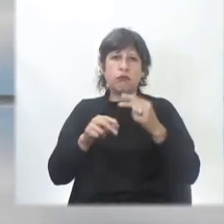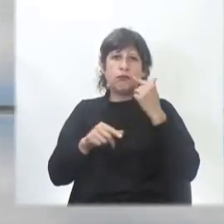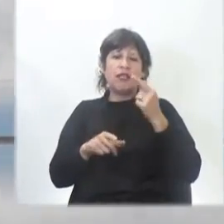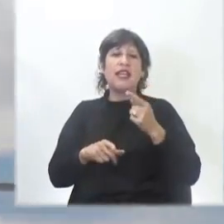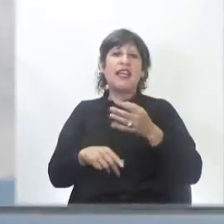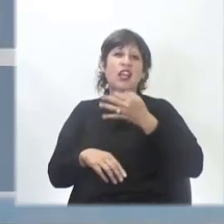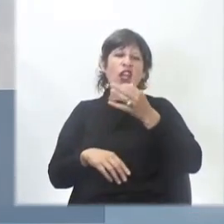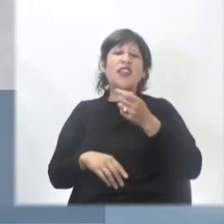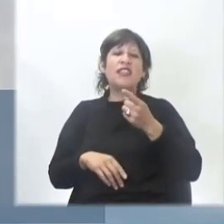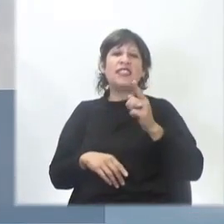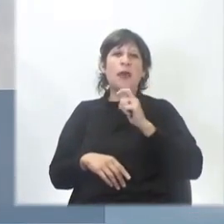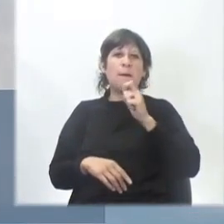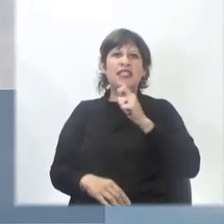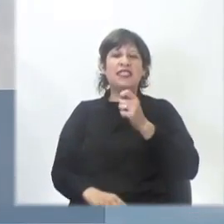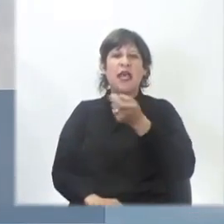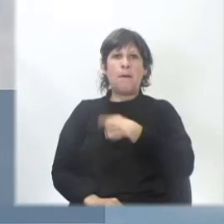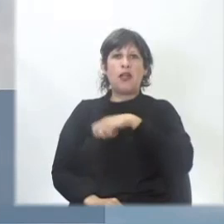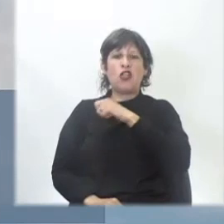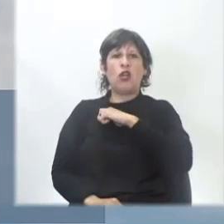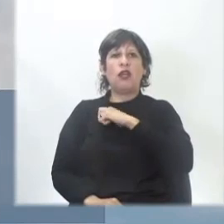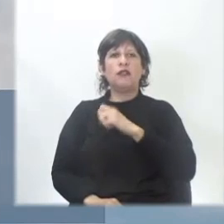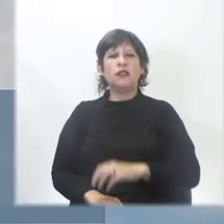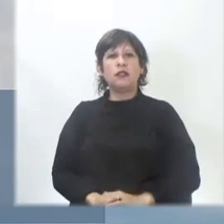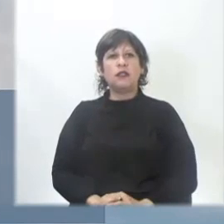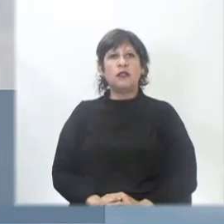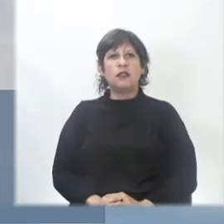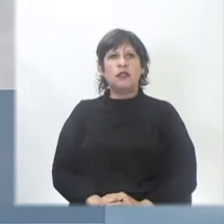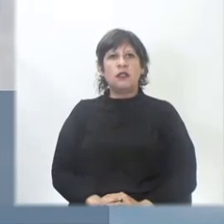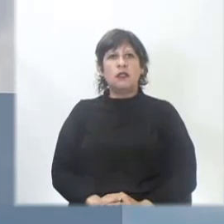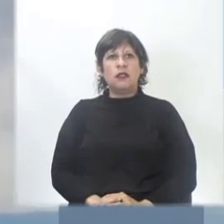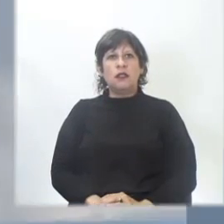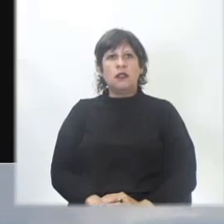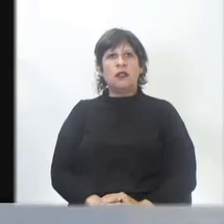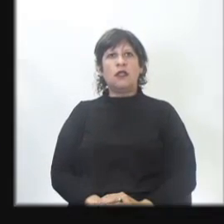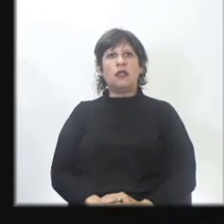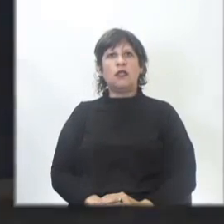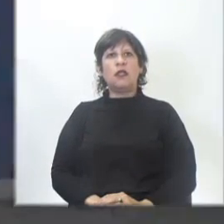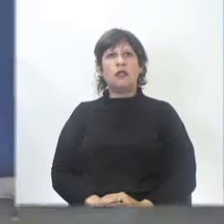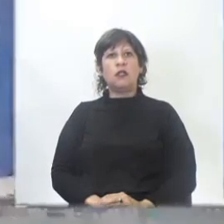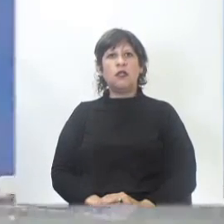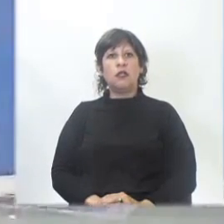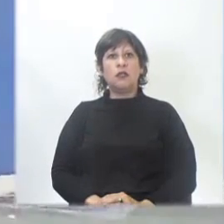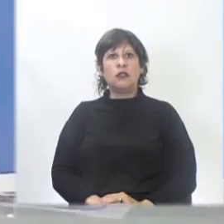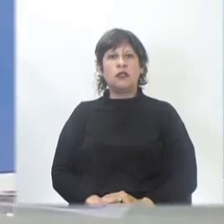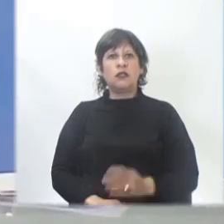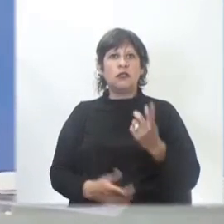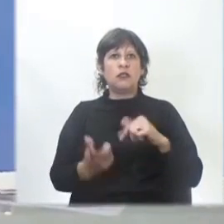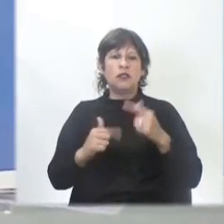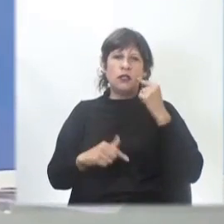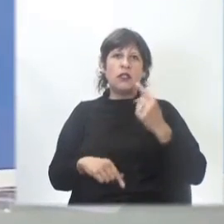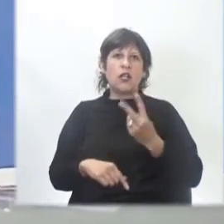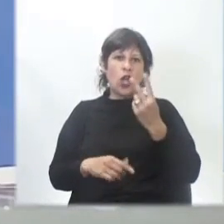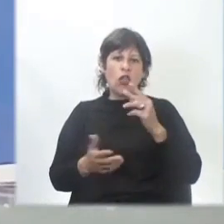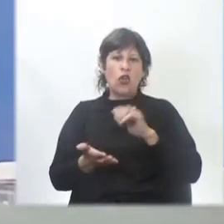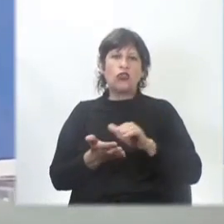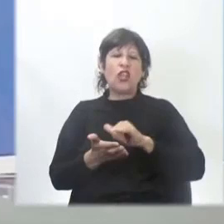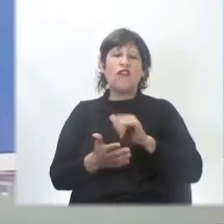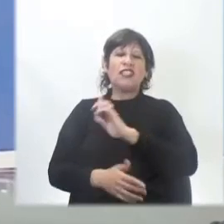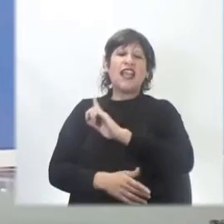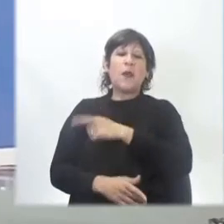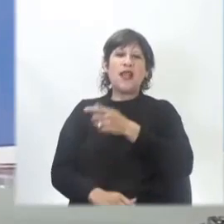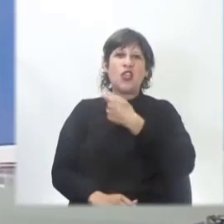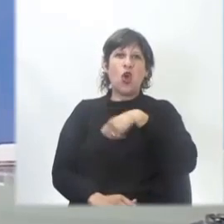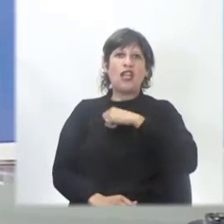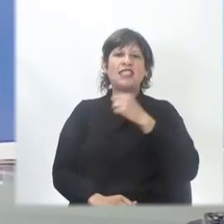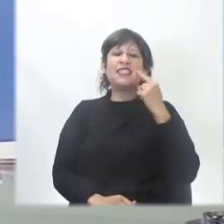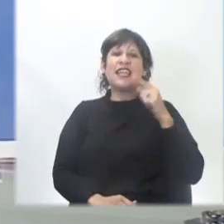la prensa española. De los míticos aviones de las Fuerzas Aéreas Españolas,